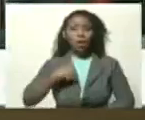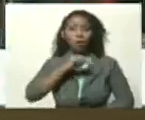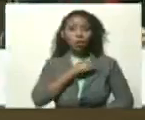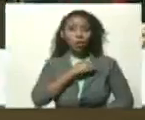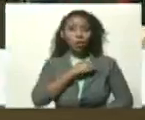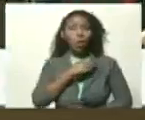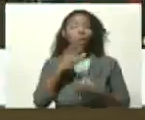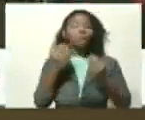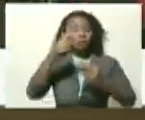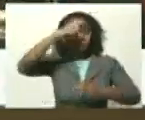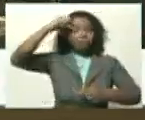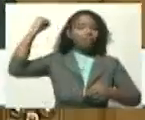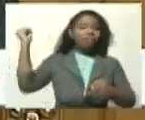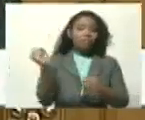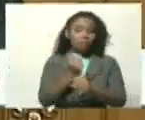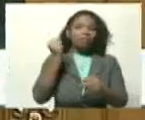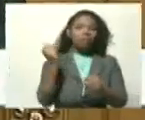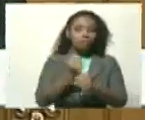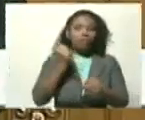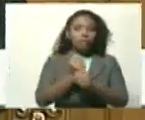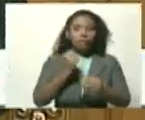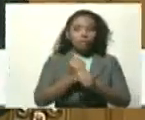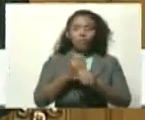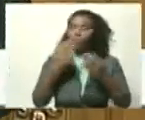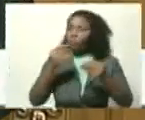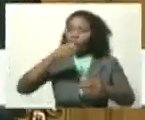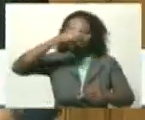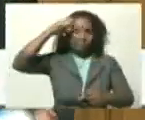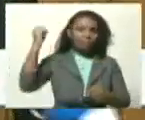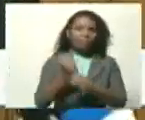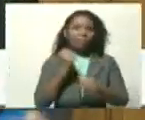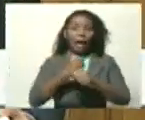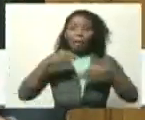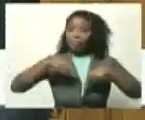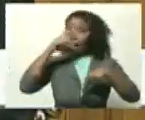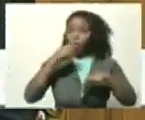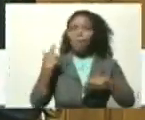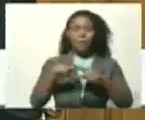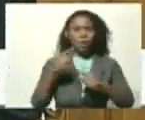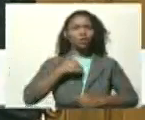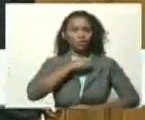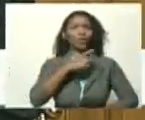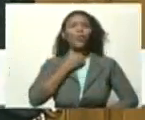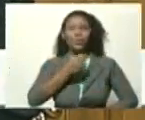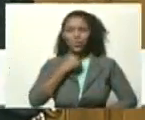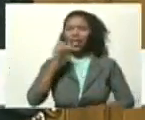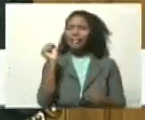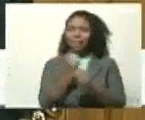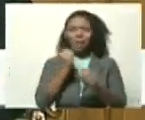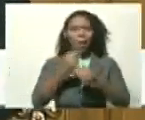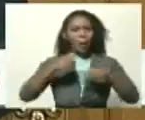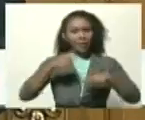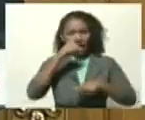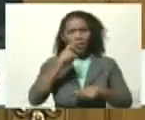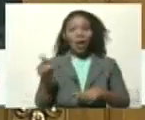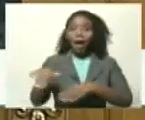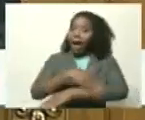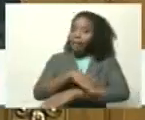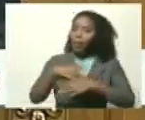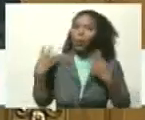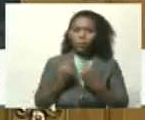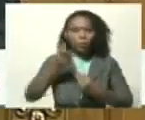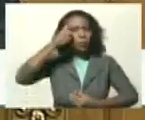Nos toca mucho trabajo. Mucho trabajo este año. Pero el trabajo que nos gusta a nosotros hacer. En la calle, junto al